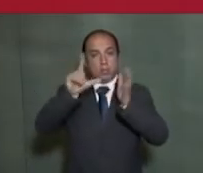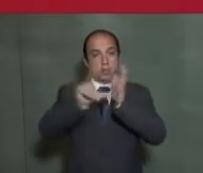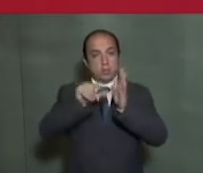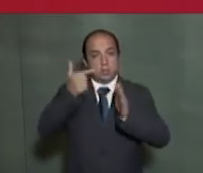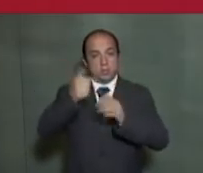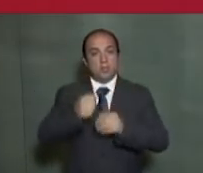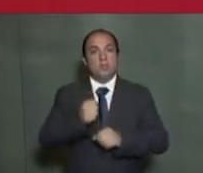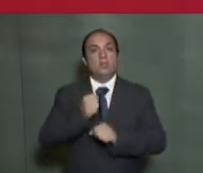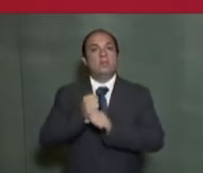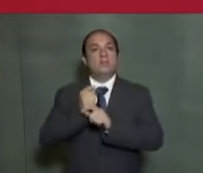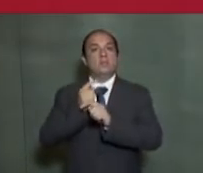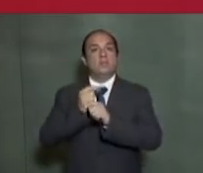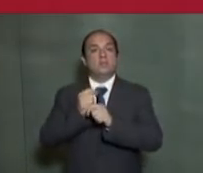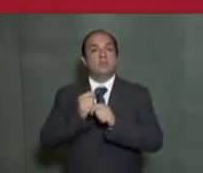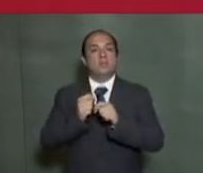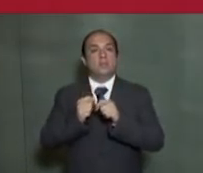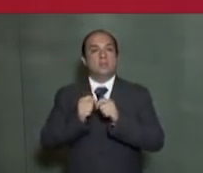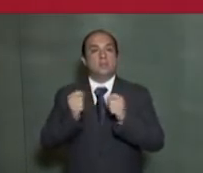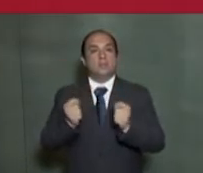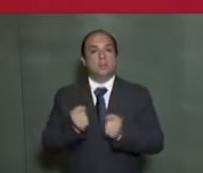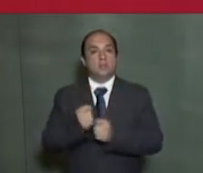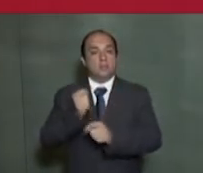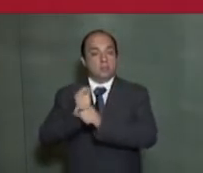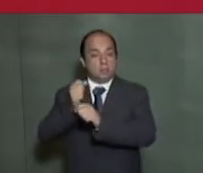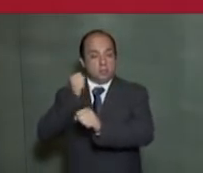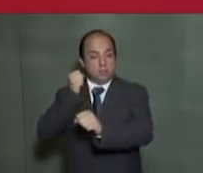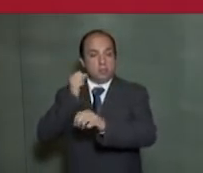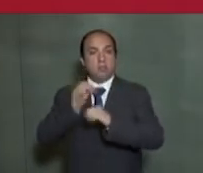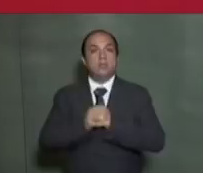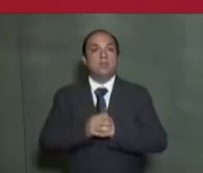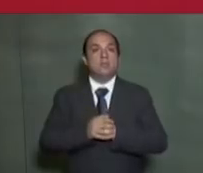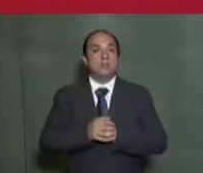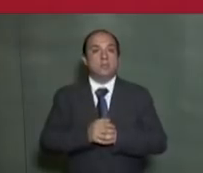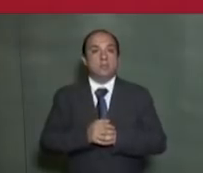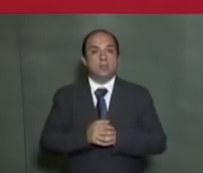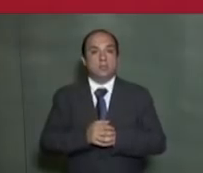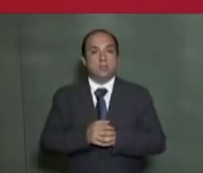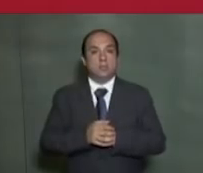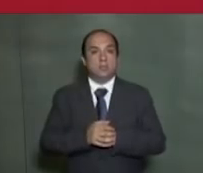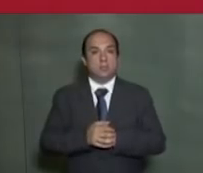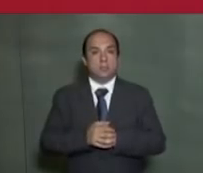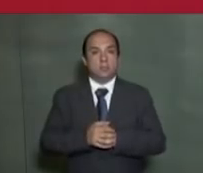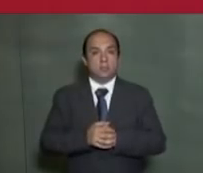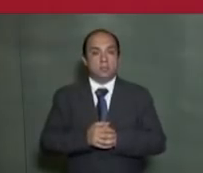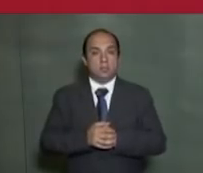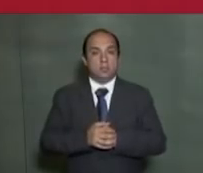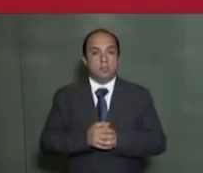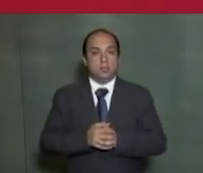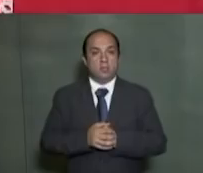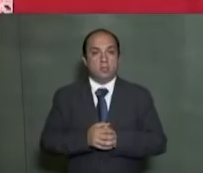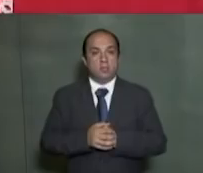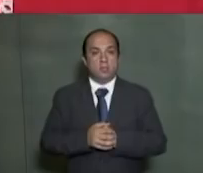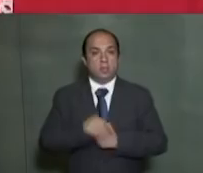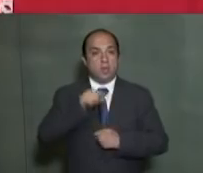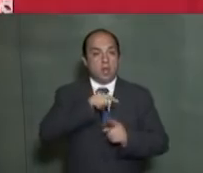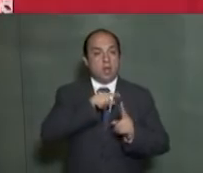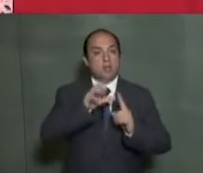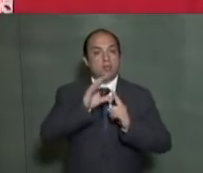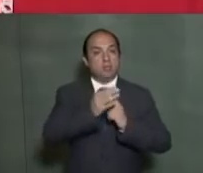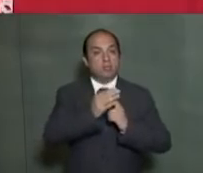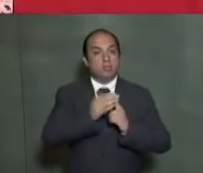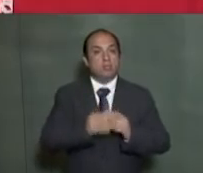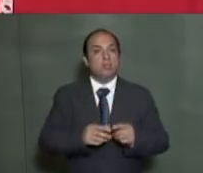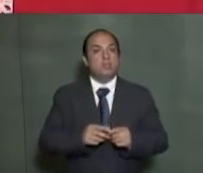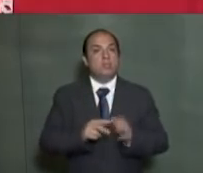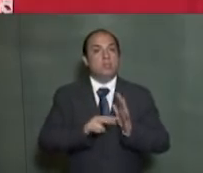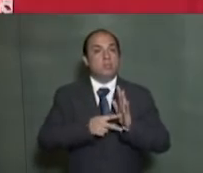Transporte Colectivo Metro por parte del Colegio de Ingenieros Civiles de México, AC. Es por eso que